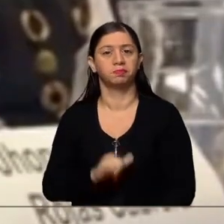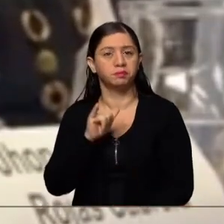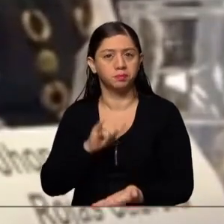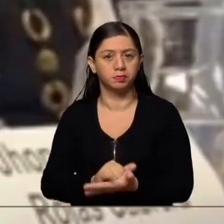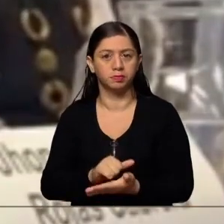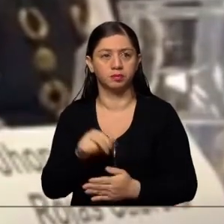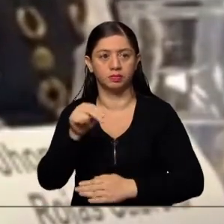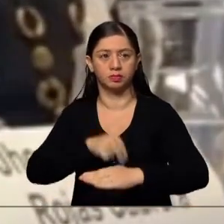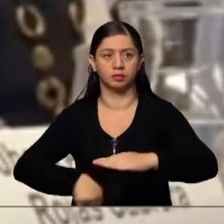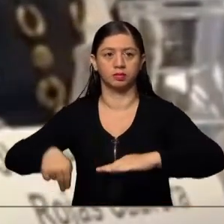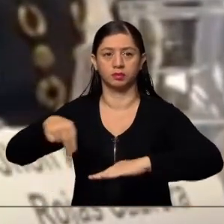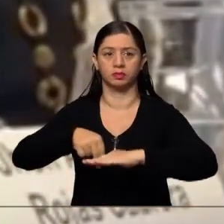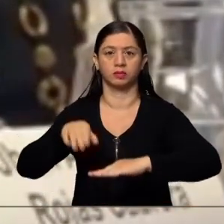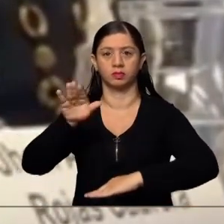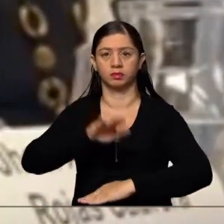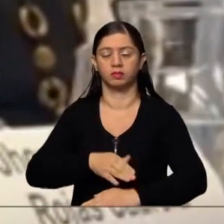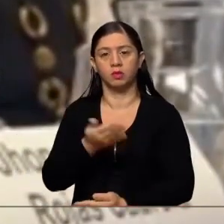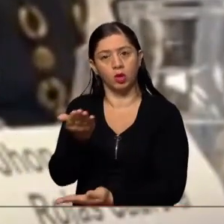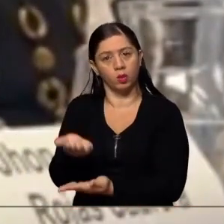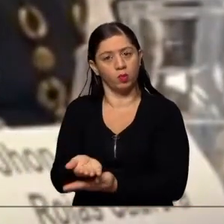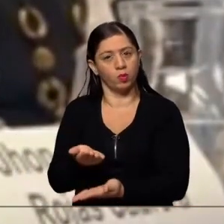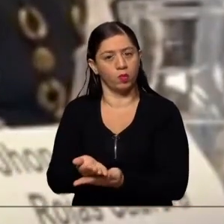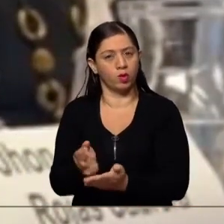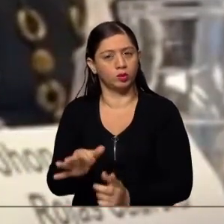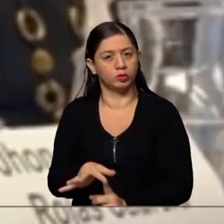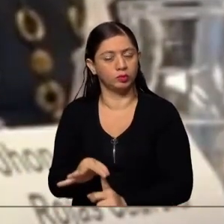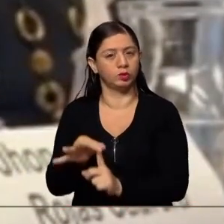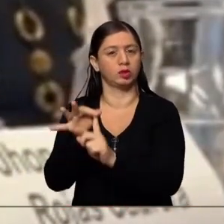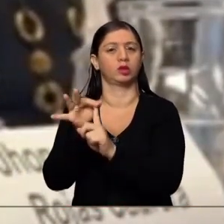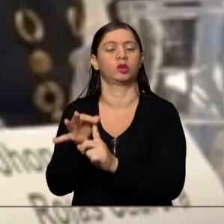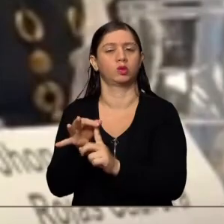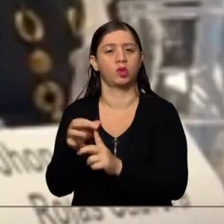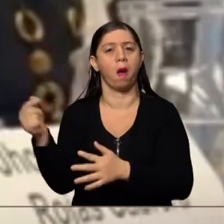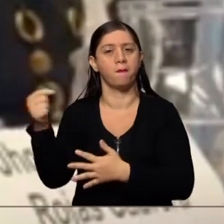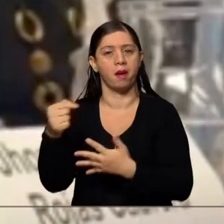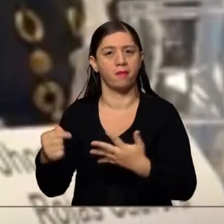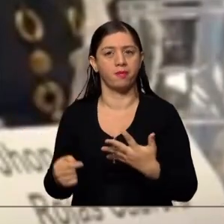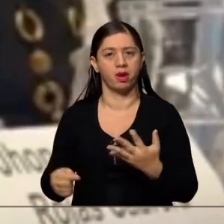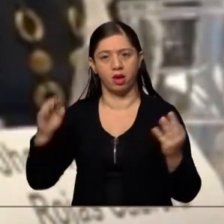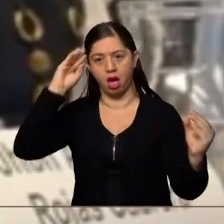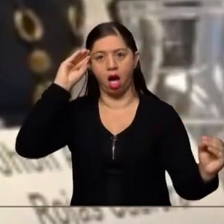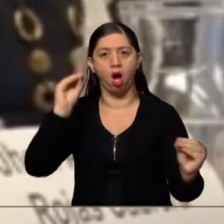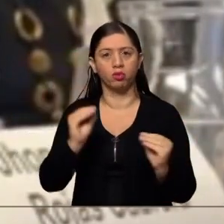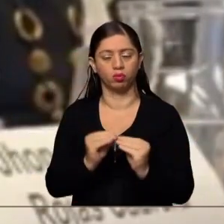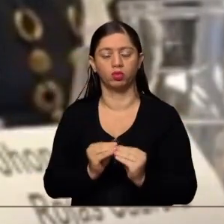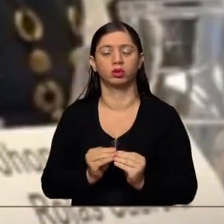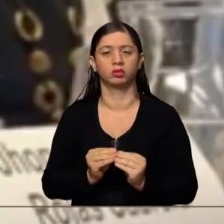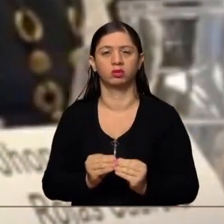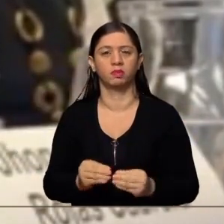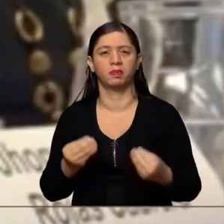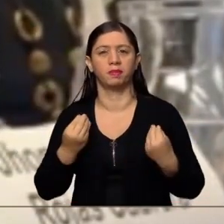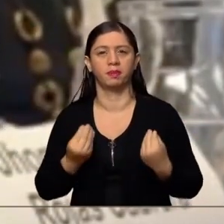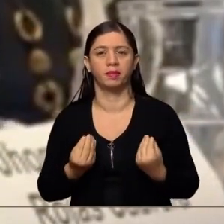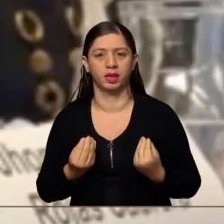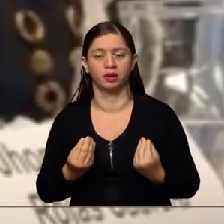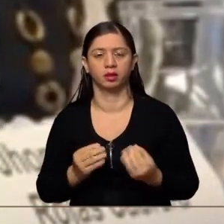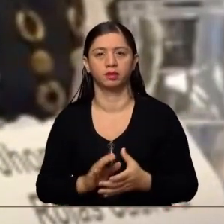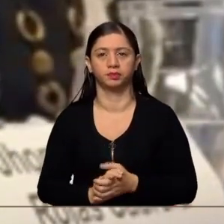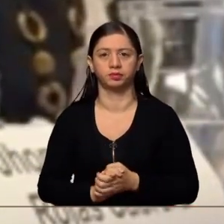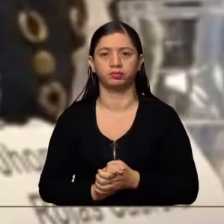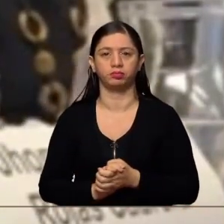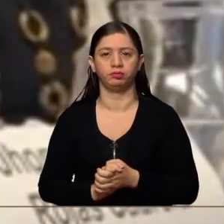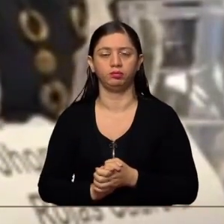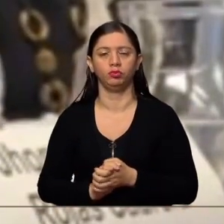desde Nariño proponemos especialmente unos acuerdos definitivos para realizar